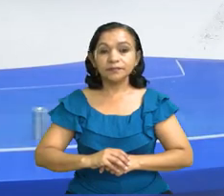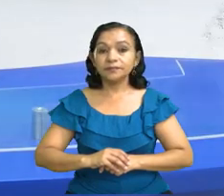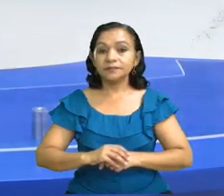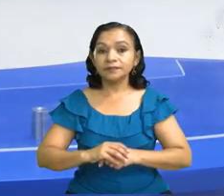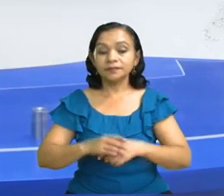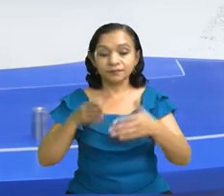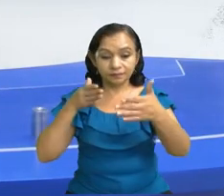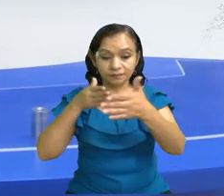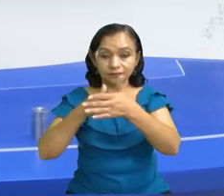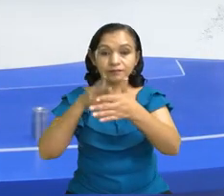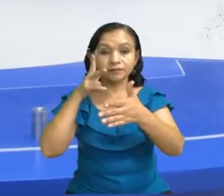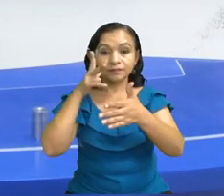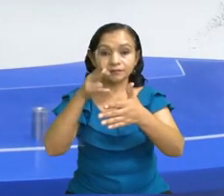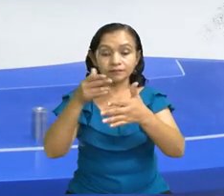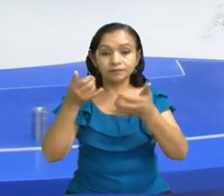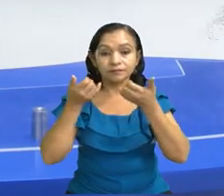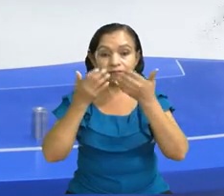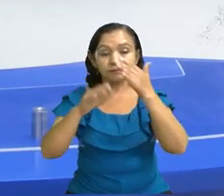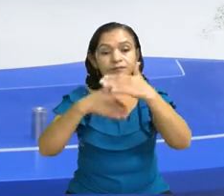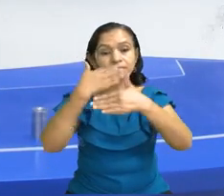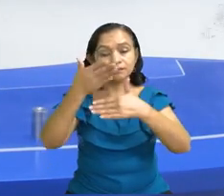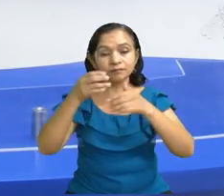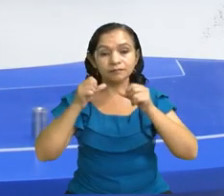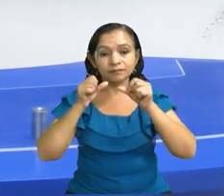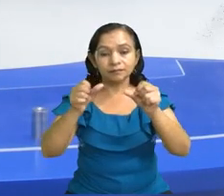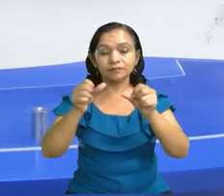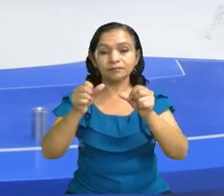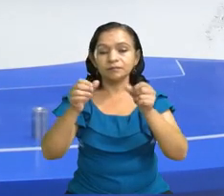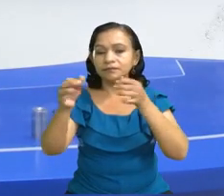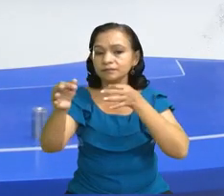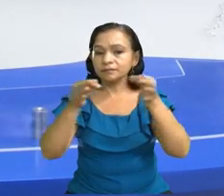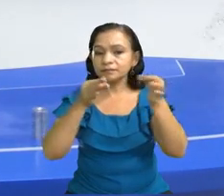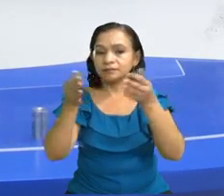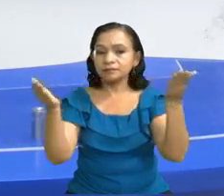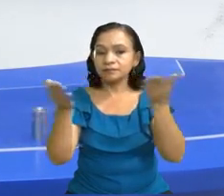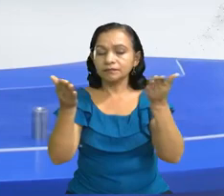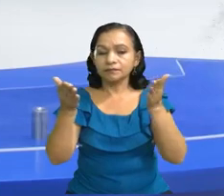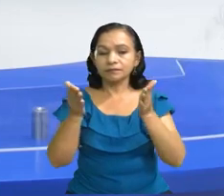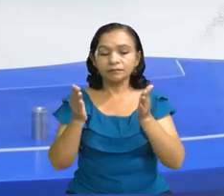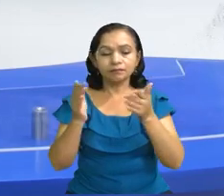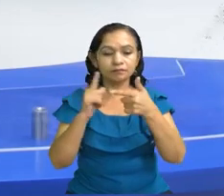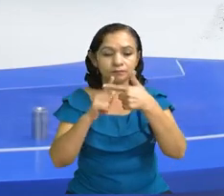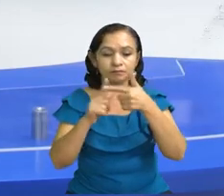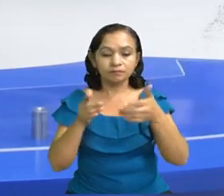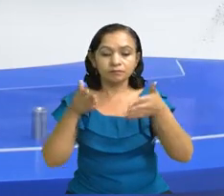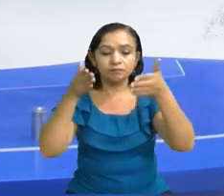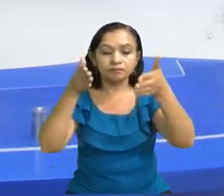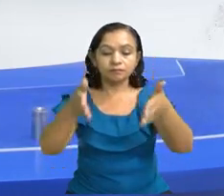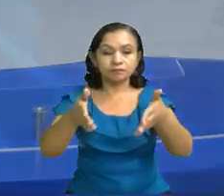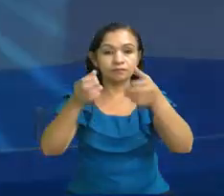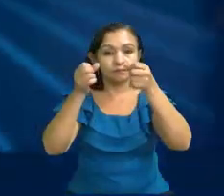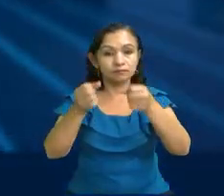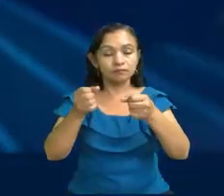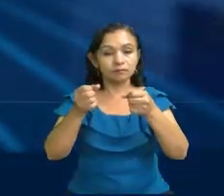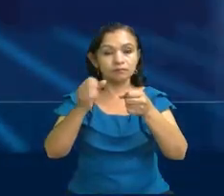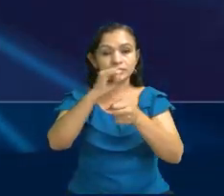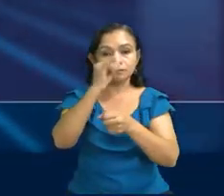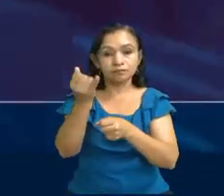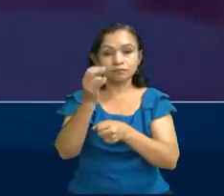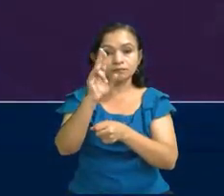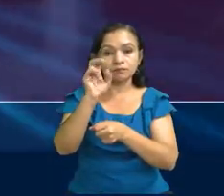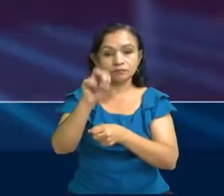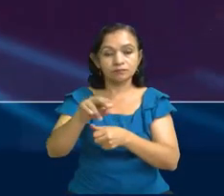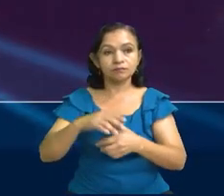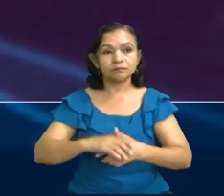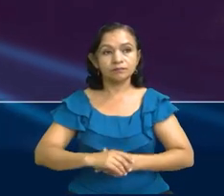Vamos a nuestra primera pausa informativa. Al regresar, les damos más detalles de los funerales y traslados del féretro del guerrillero Juan Ramón Ramos.